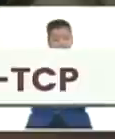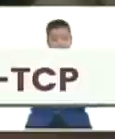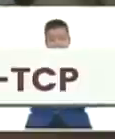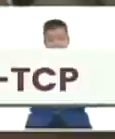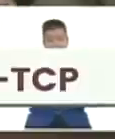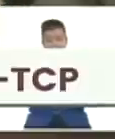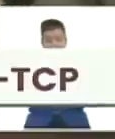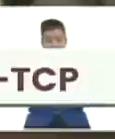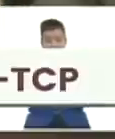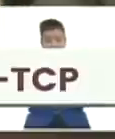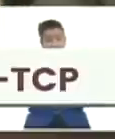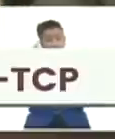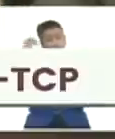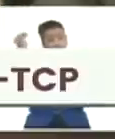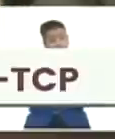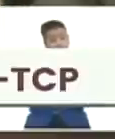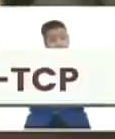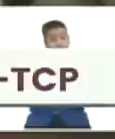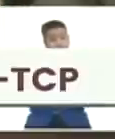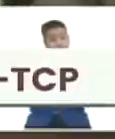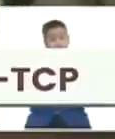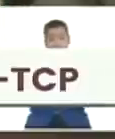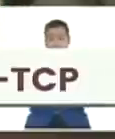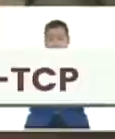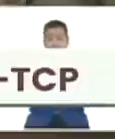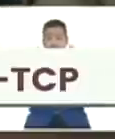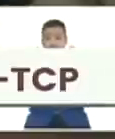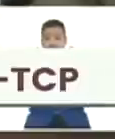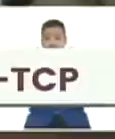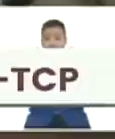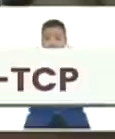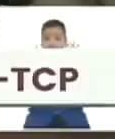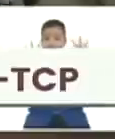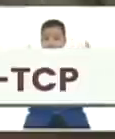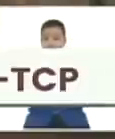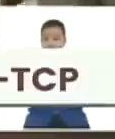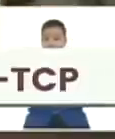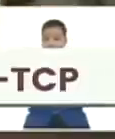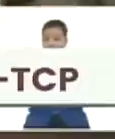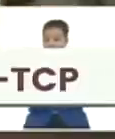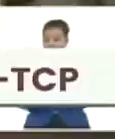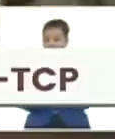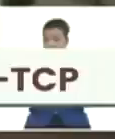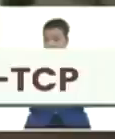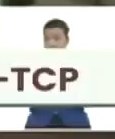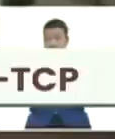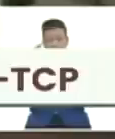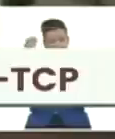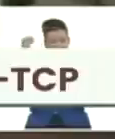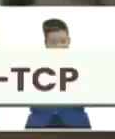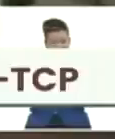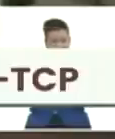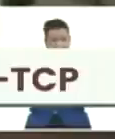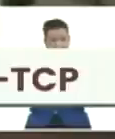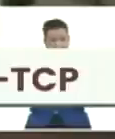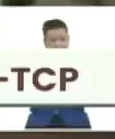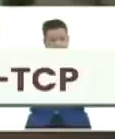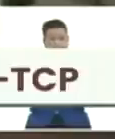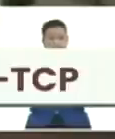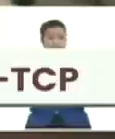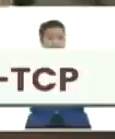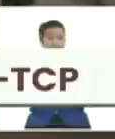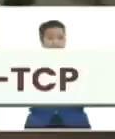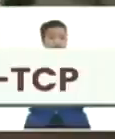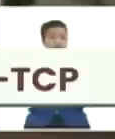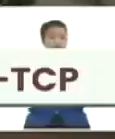of challenges in the world. Enfrenta muchos retos en el mundo. They're saying that this century might be the Chinese century. Dicen que este siglo puede que